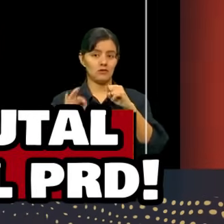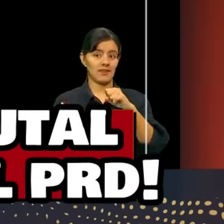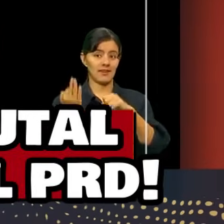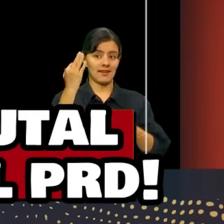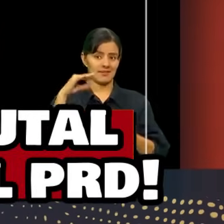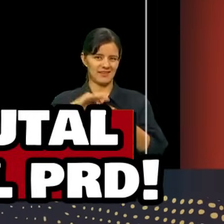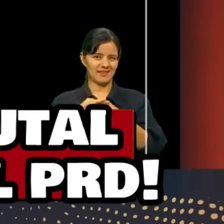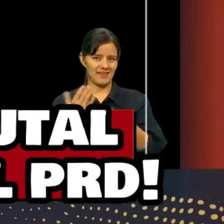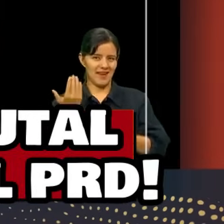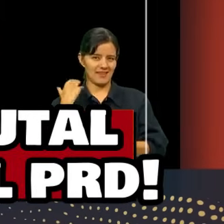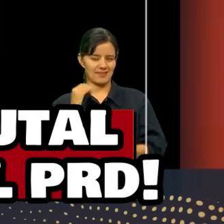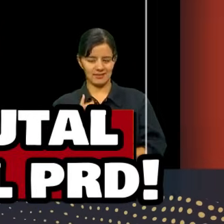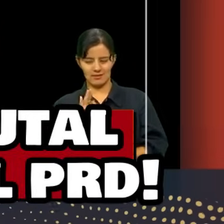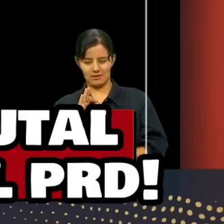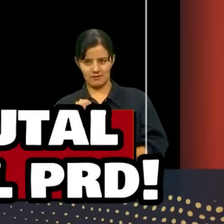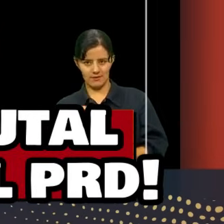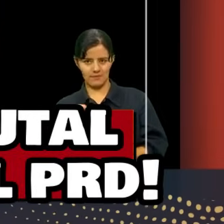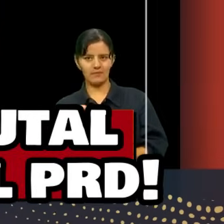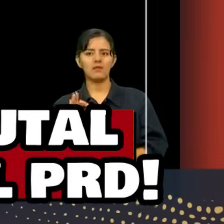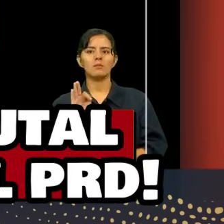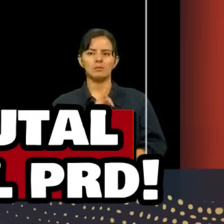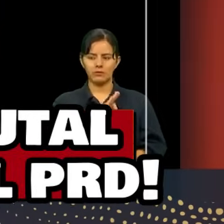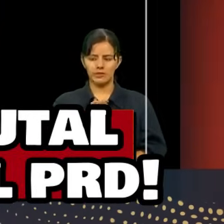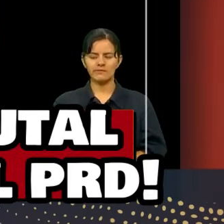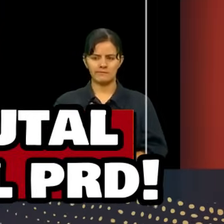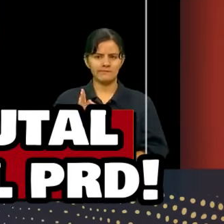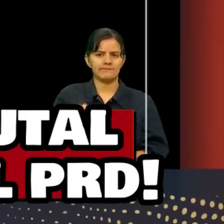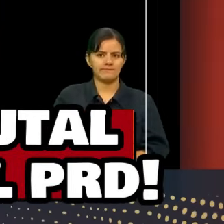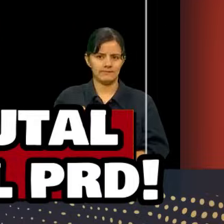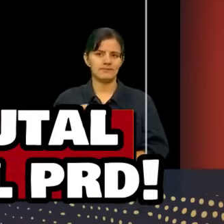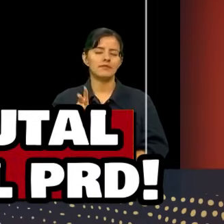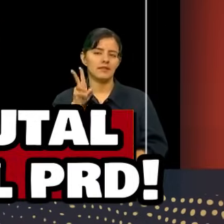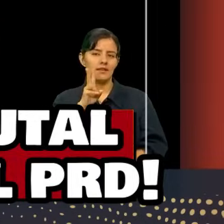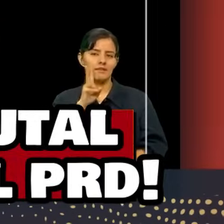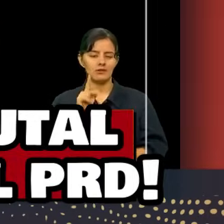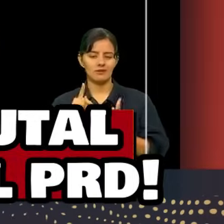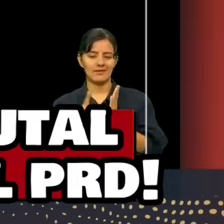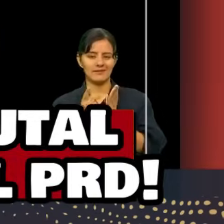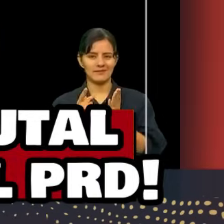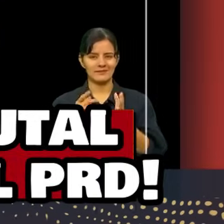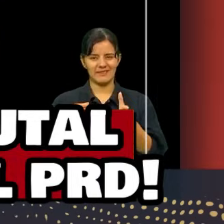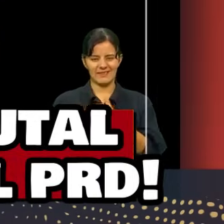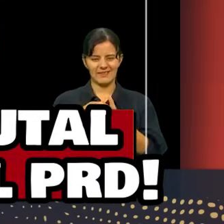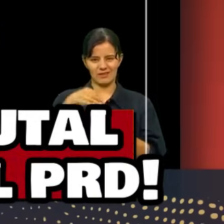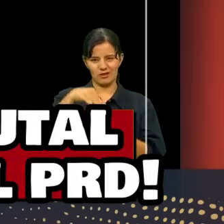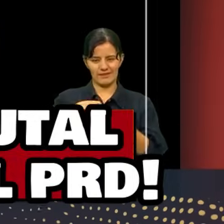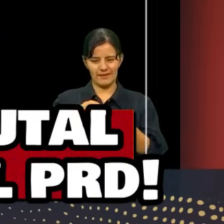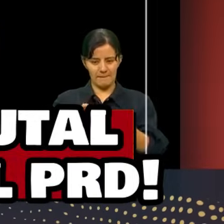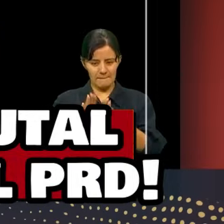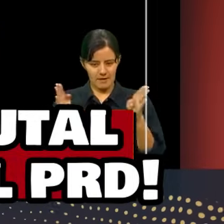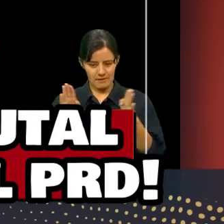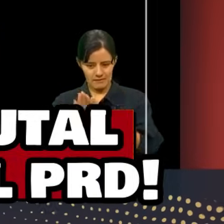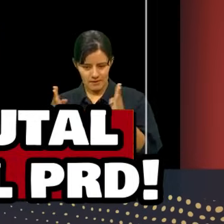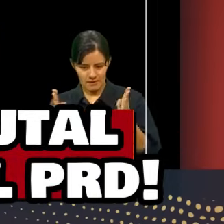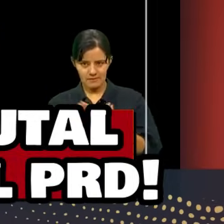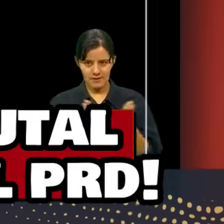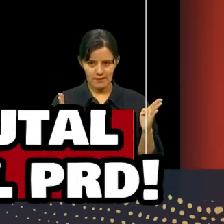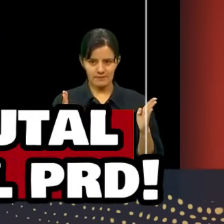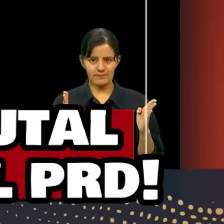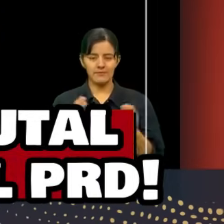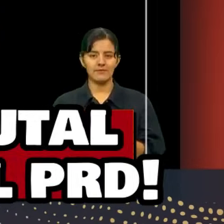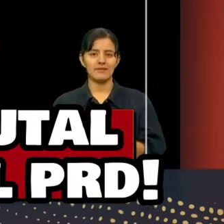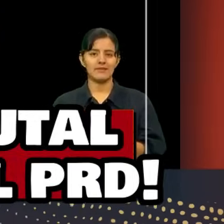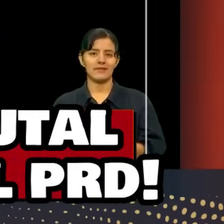momento tener una serie de consideraciones para poder llevar a cabo la apertura de los paquetes. En aquella